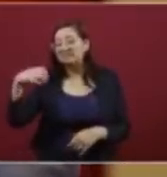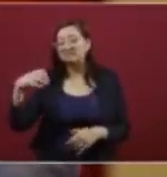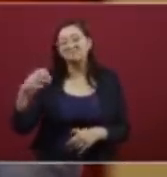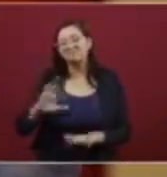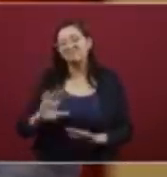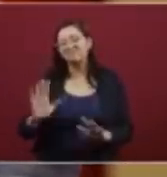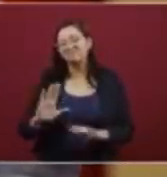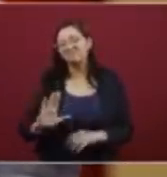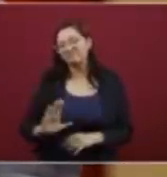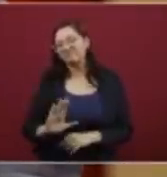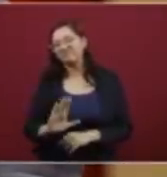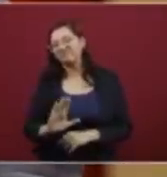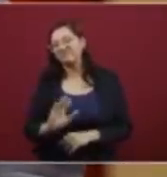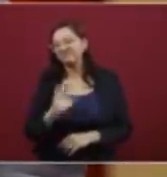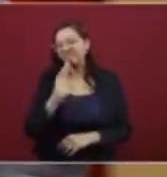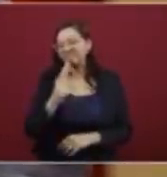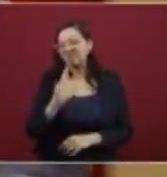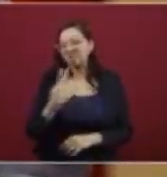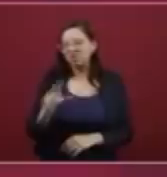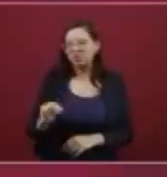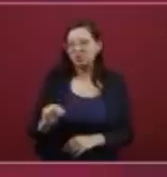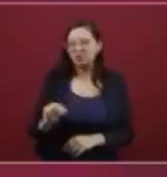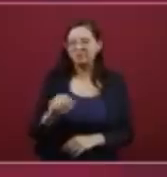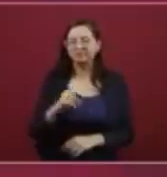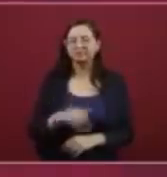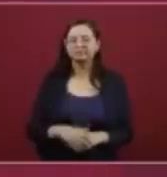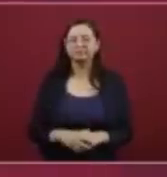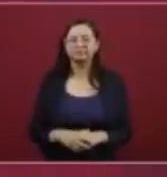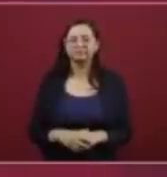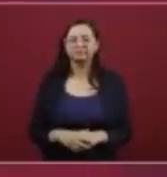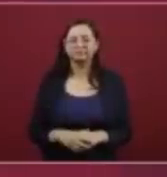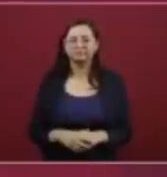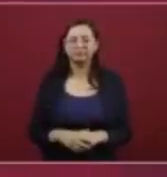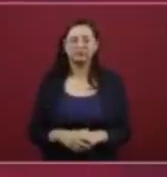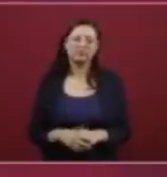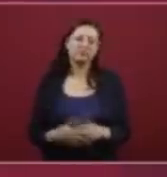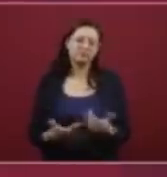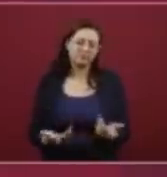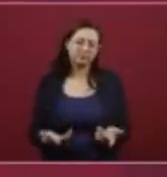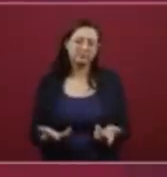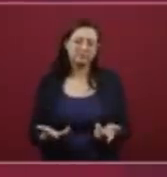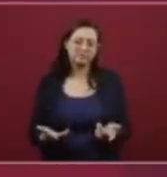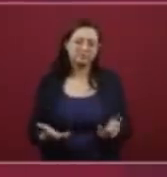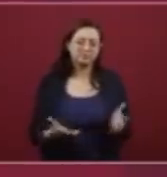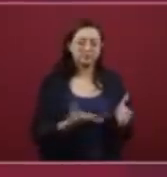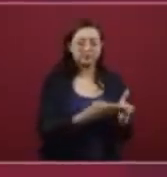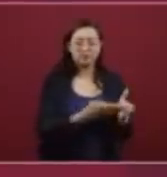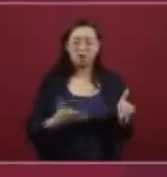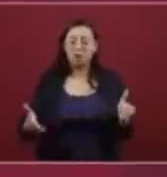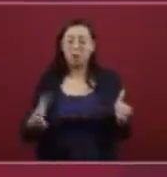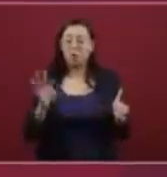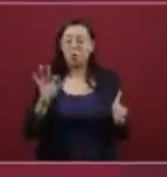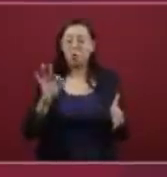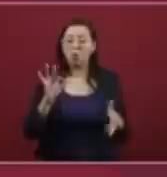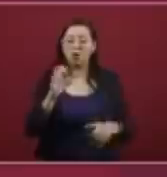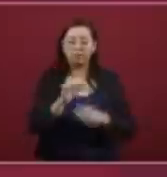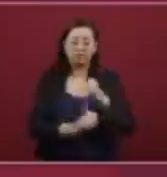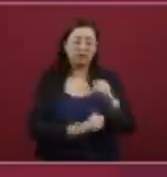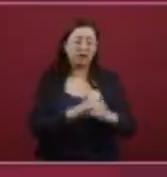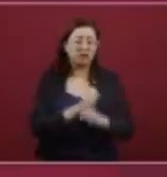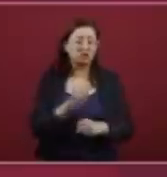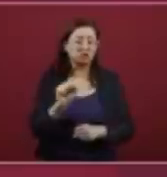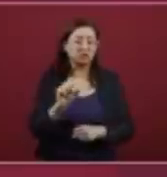mayores. En este periodo de más de 40 años hasta